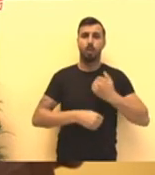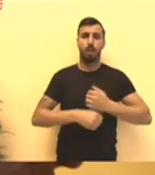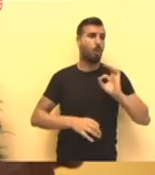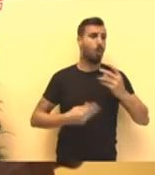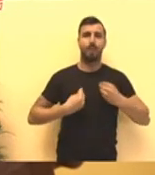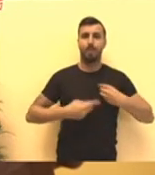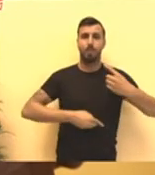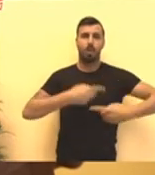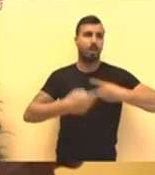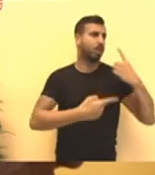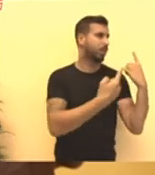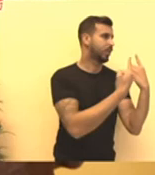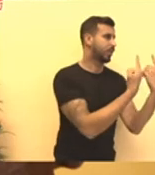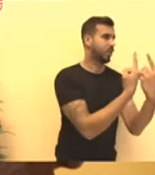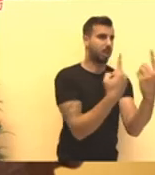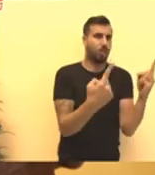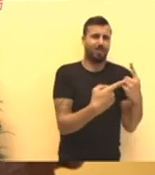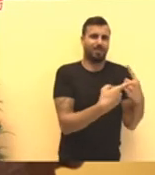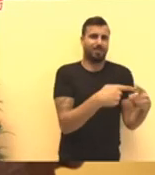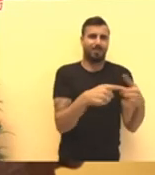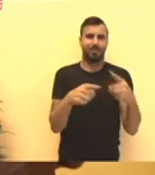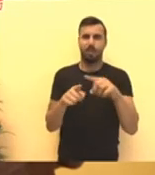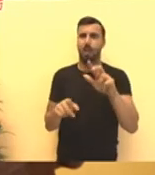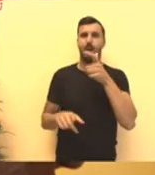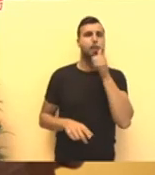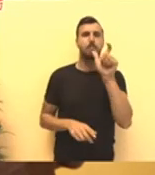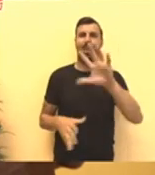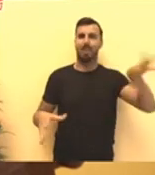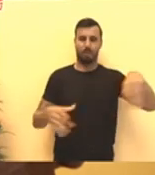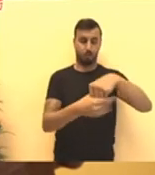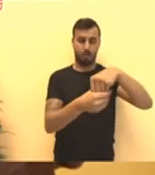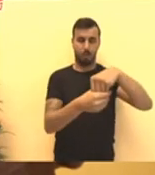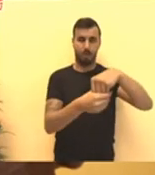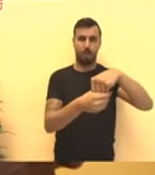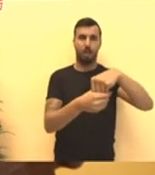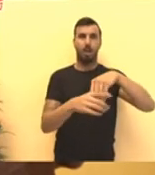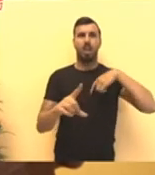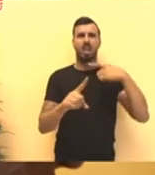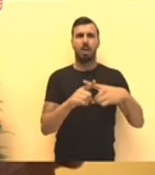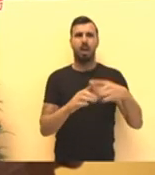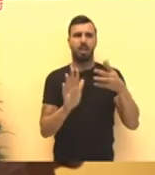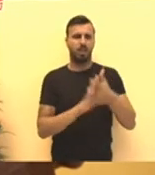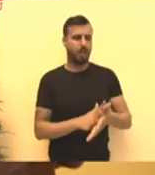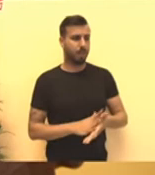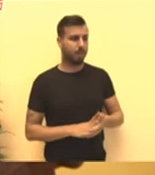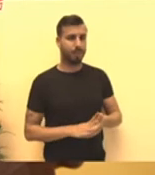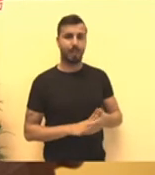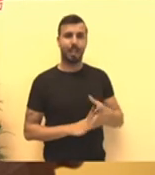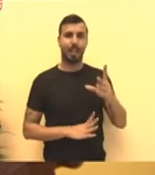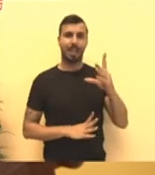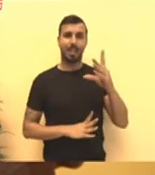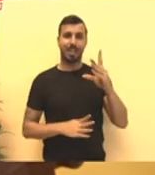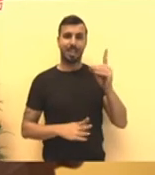diversos. Es un término totalmente inclusivo y que no pone el énfasis en aquello que supuestamente no tiene. Hay gente